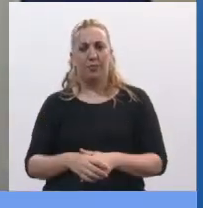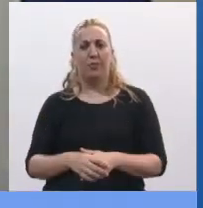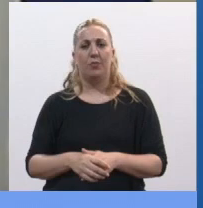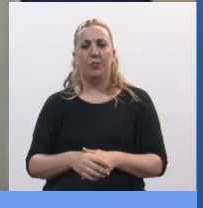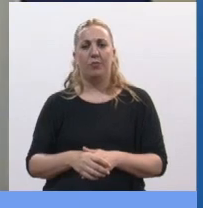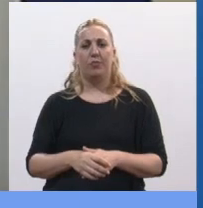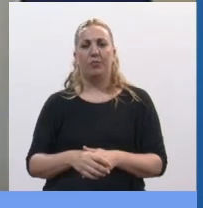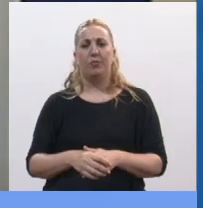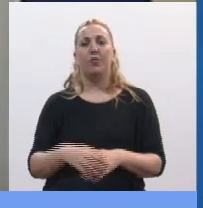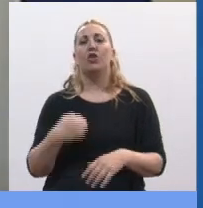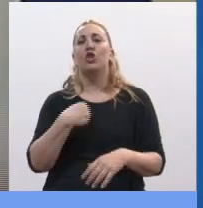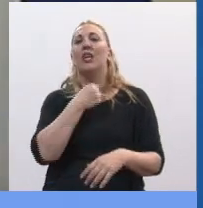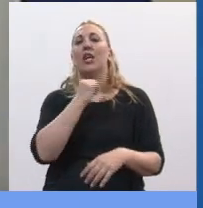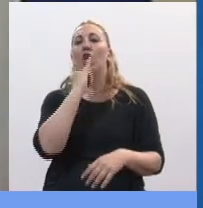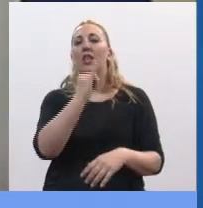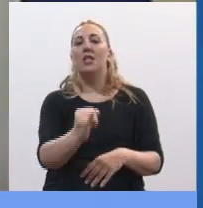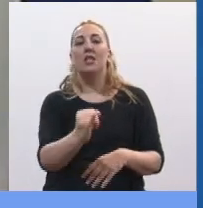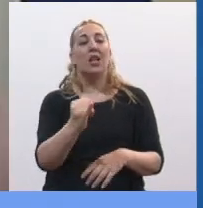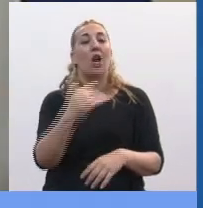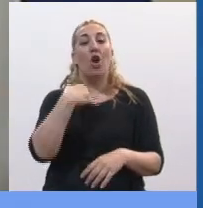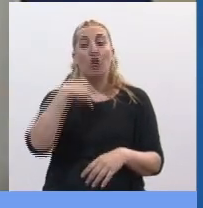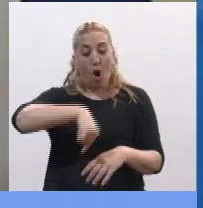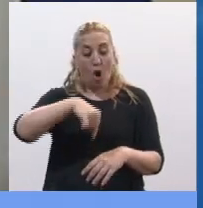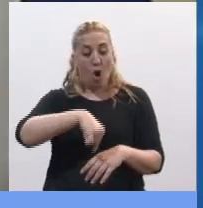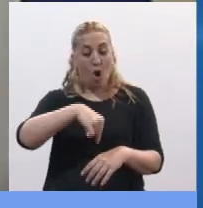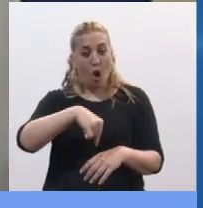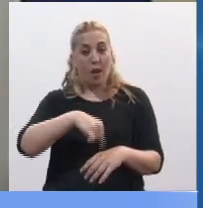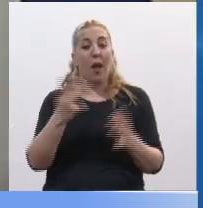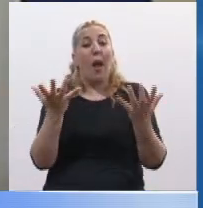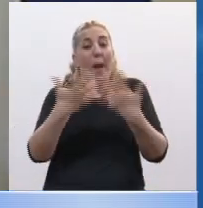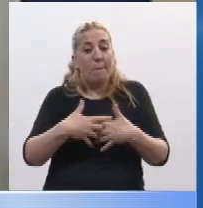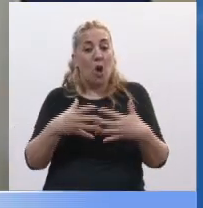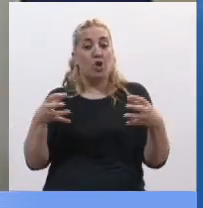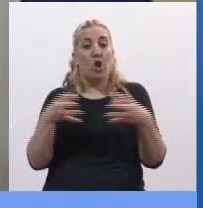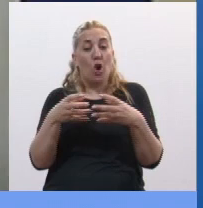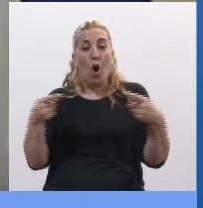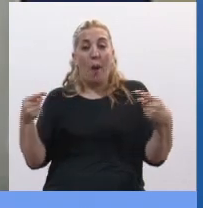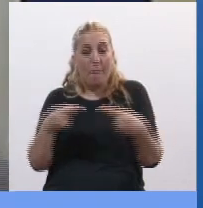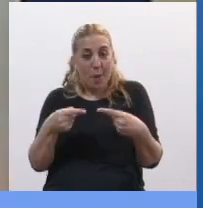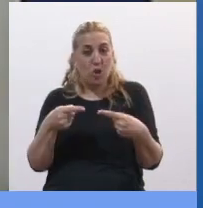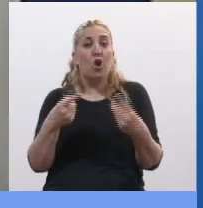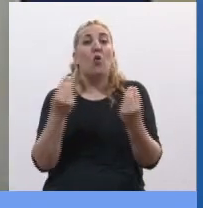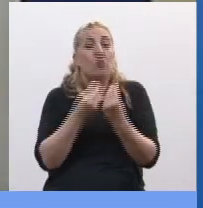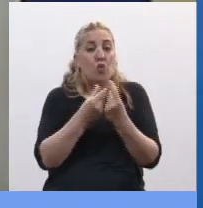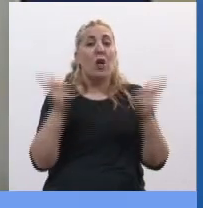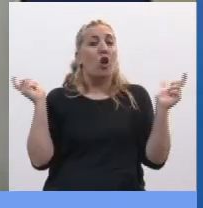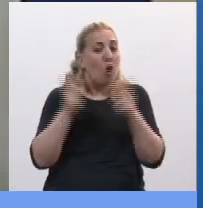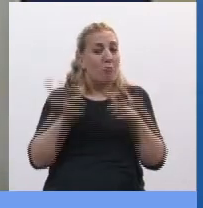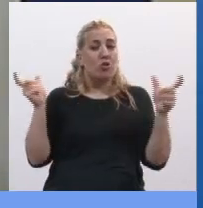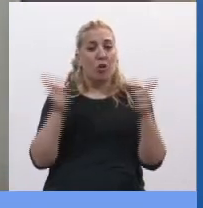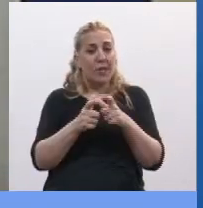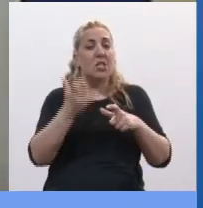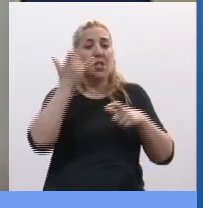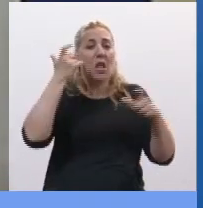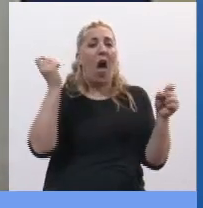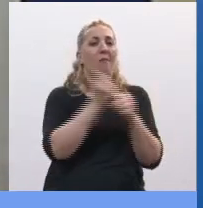retirar. Bueno, yo le quiero decir que hoy mismo en el orden del día hay proyectos de la oposición en tratamiento y en muchas comisiones ya